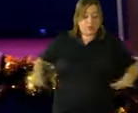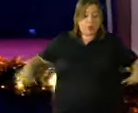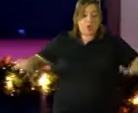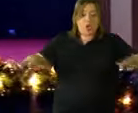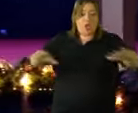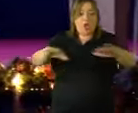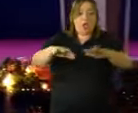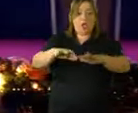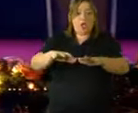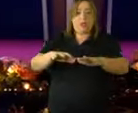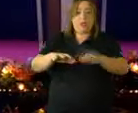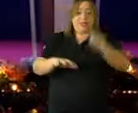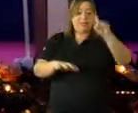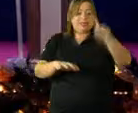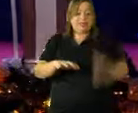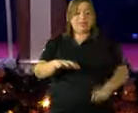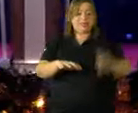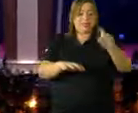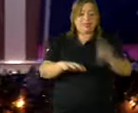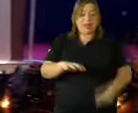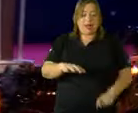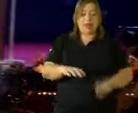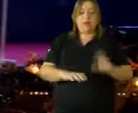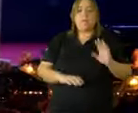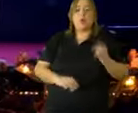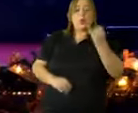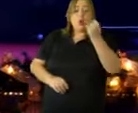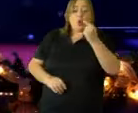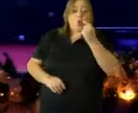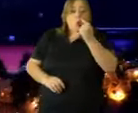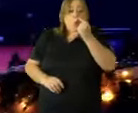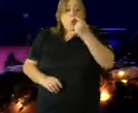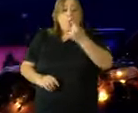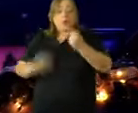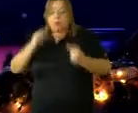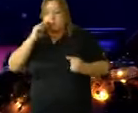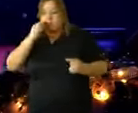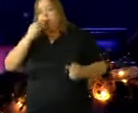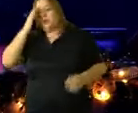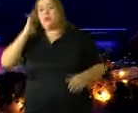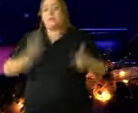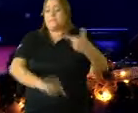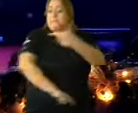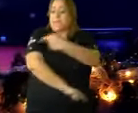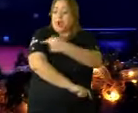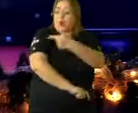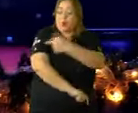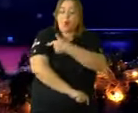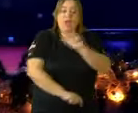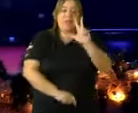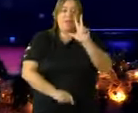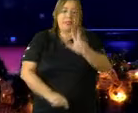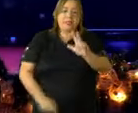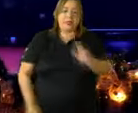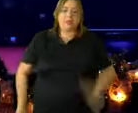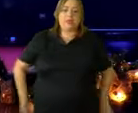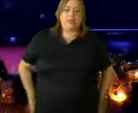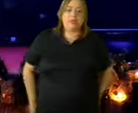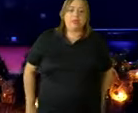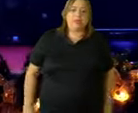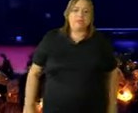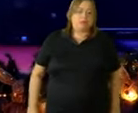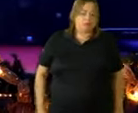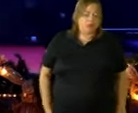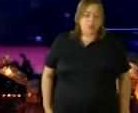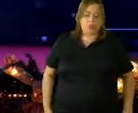tenían que hacernos la prueba del COVID, ya la llevábamos hecha, llevábamos todo. Nosotros llevábamos cuánta vacuna te puedan imaginar, cuánto ungüento nos pusimos, lo que